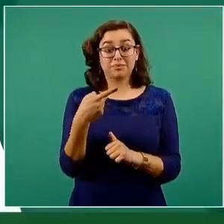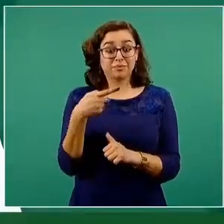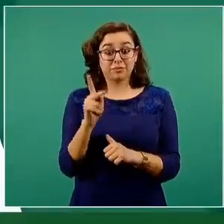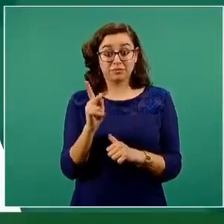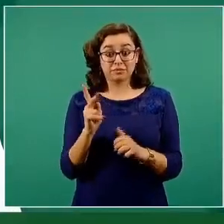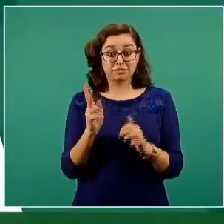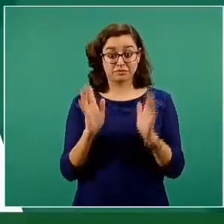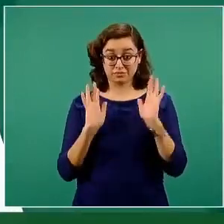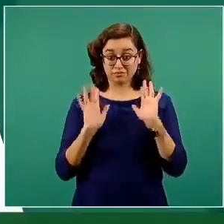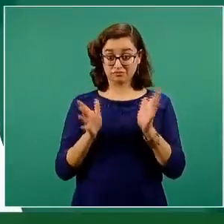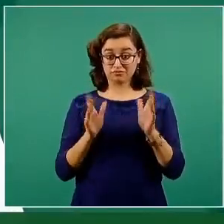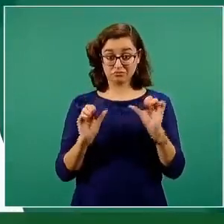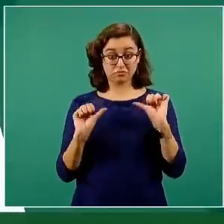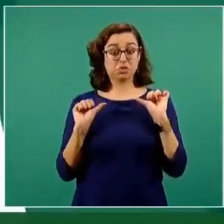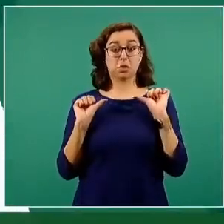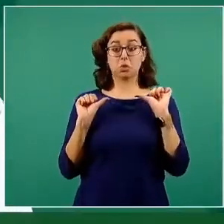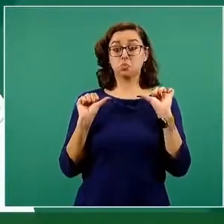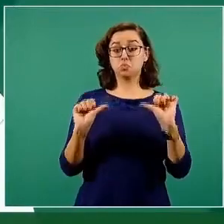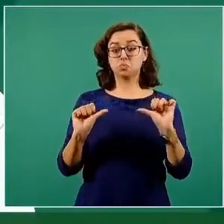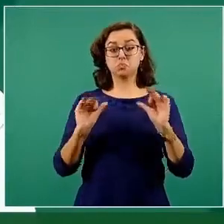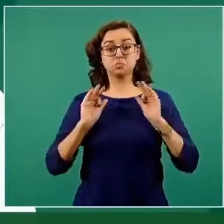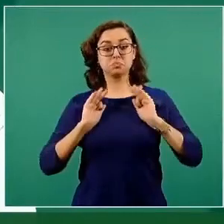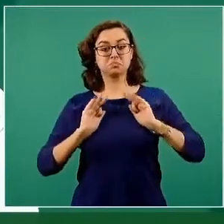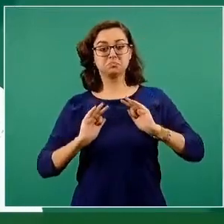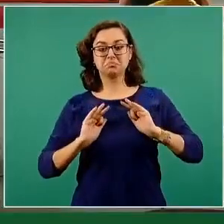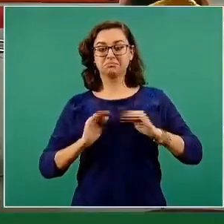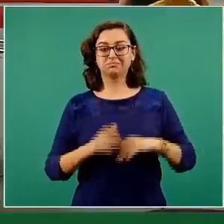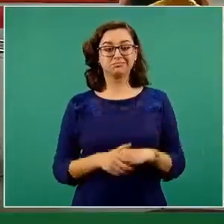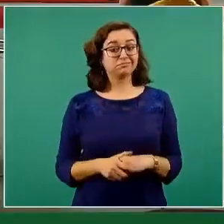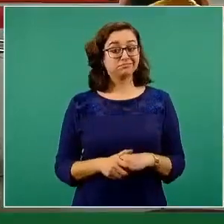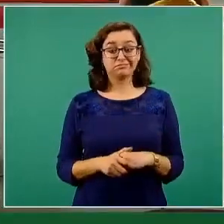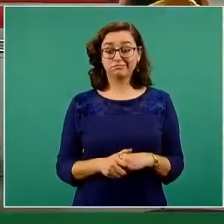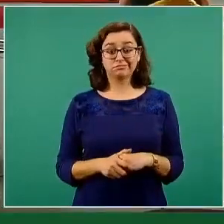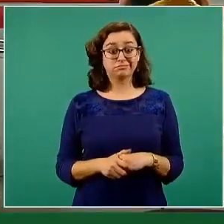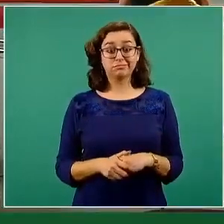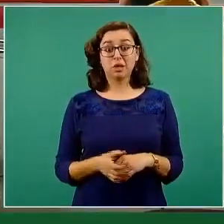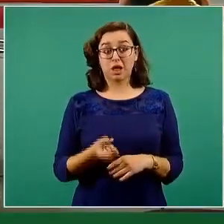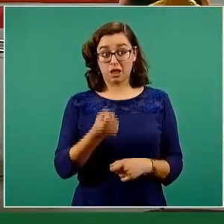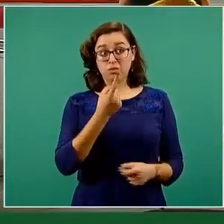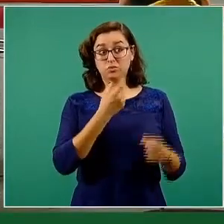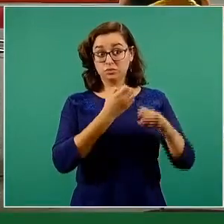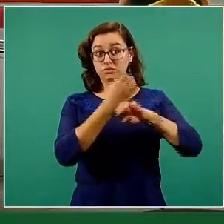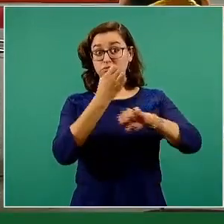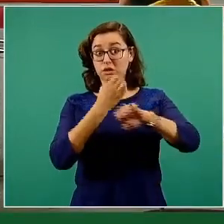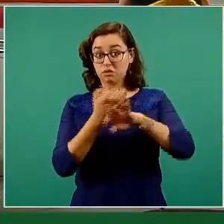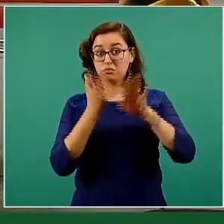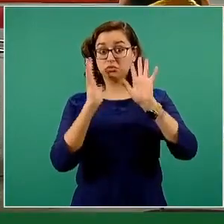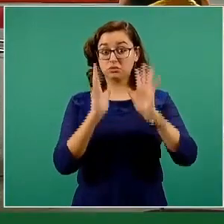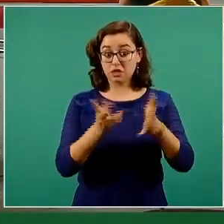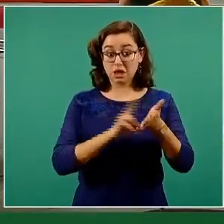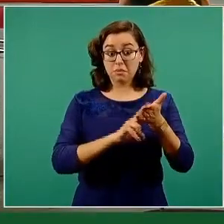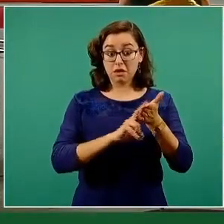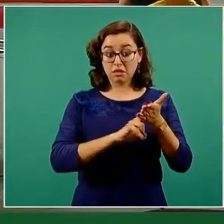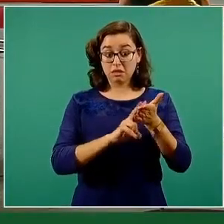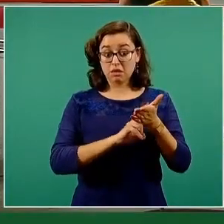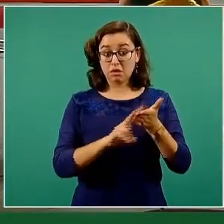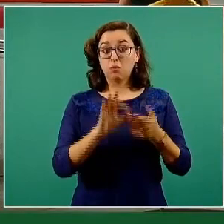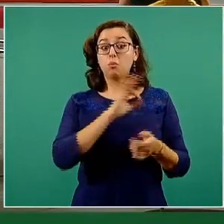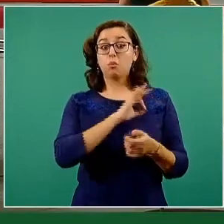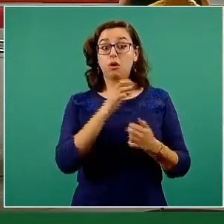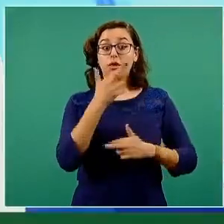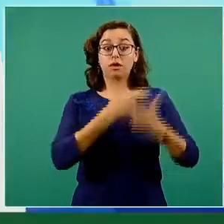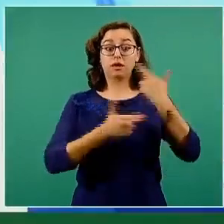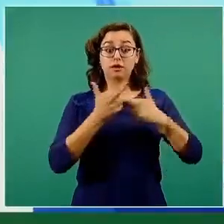estamos exentos de que en algún momento pudiera una entidad que ya estaba en verde regresar a amarillo, incluso una que está en amarillo regresar a anaranjado. Ojalá que